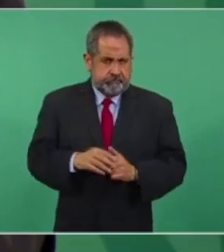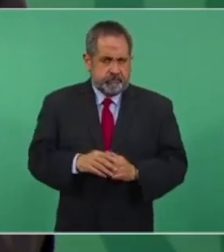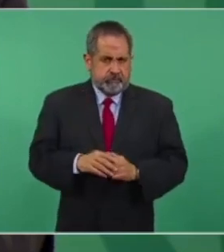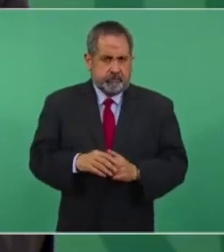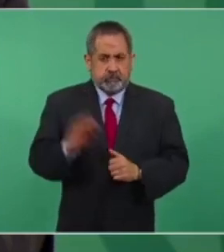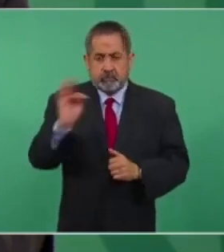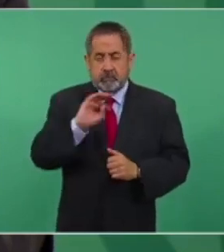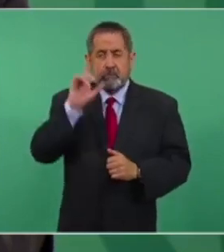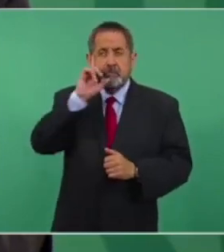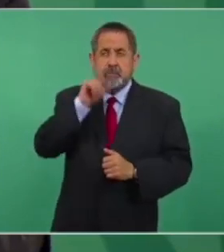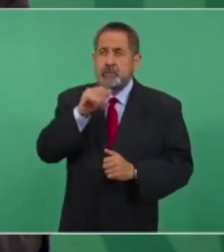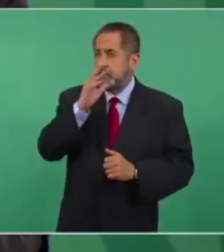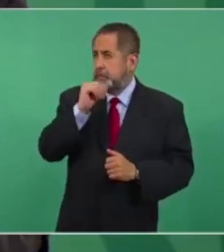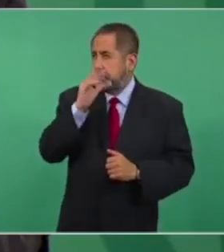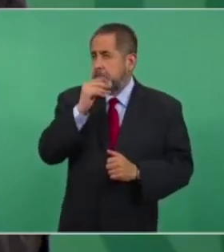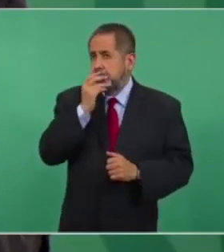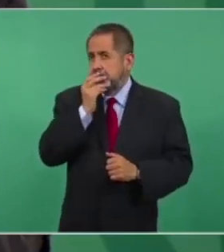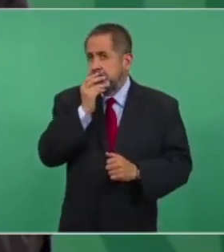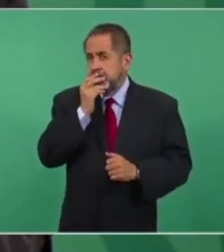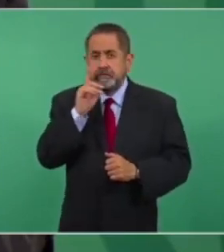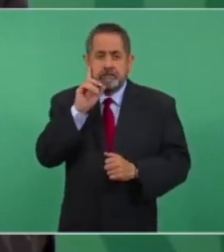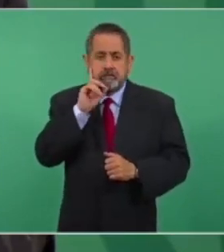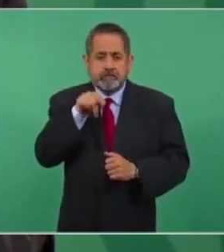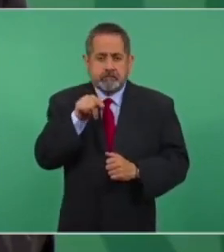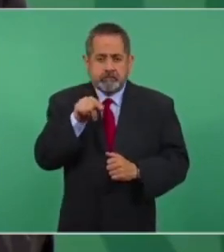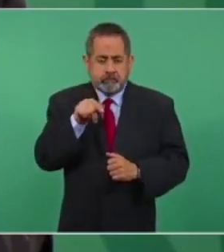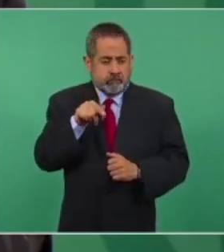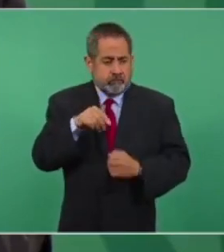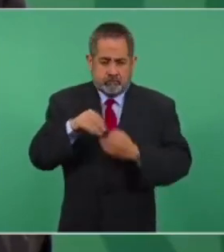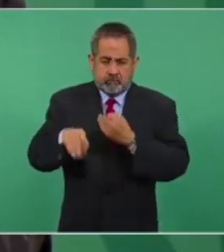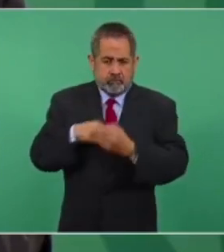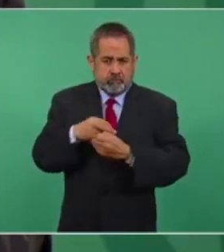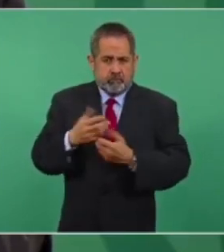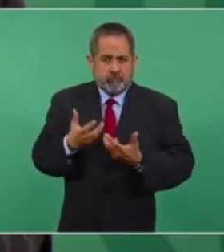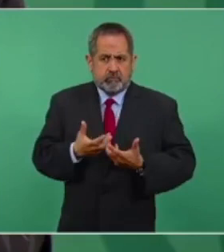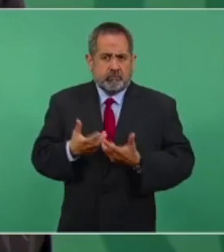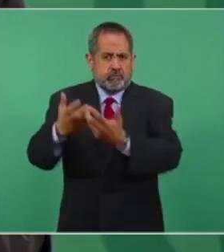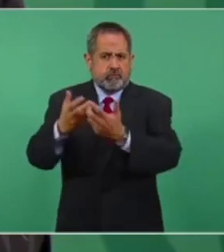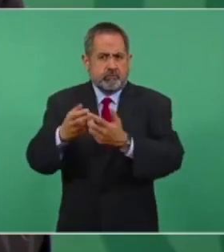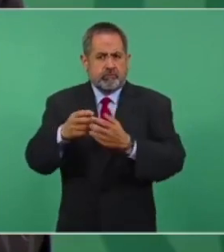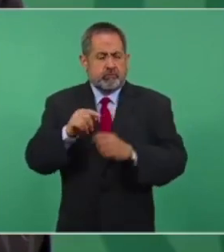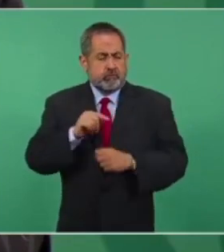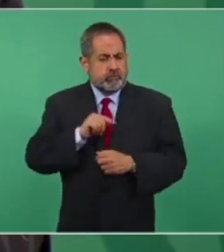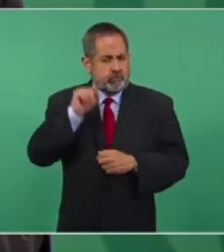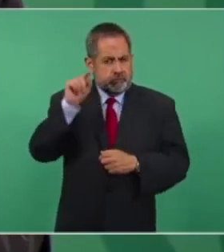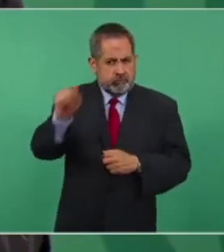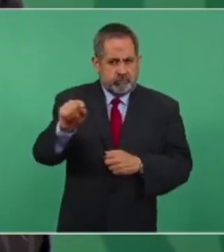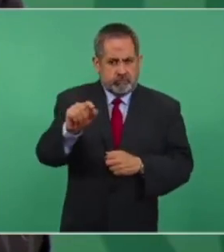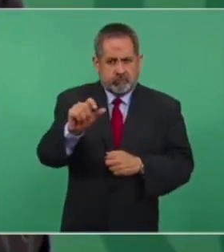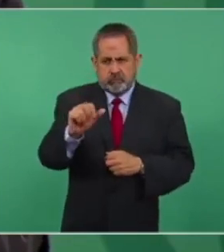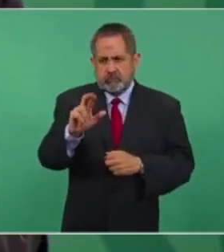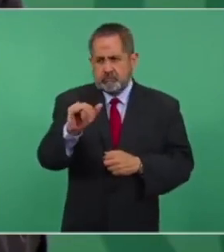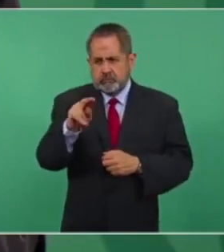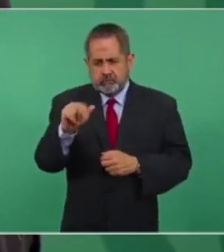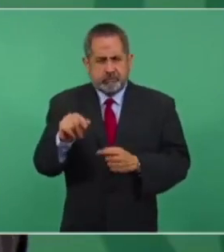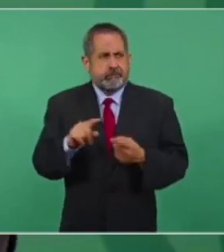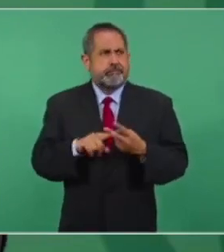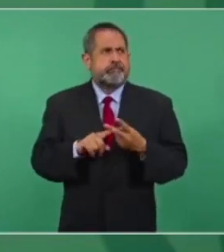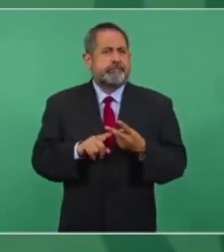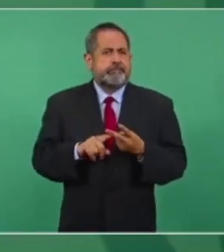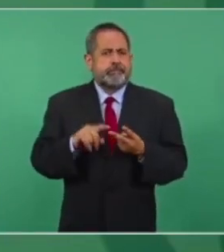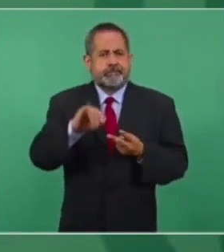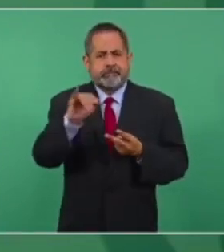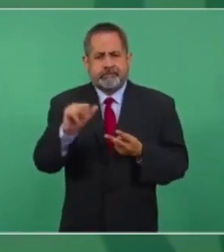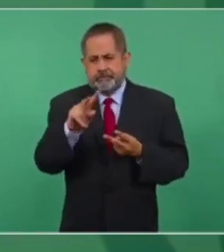Quizá mañana no se pueda porque vamos todos, allá va a estar Ariadna y va a estar